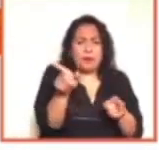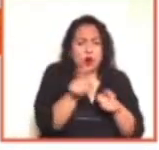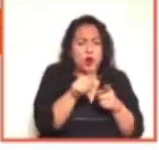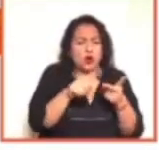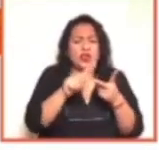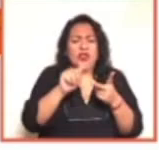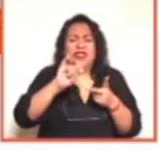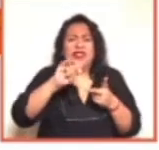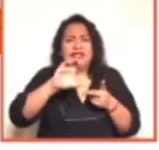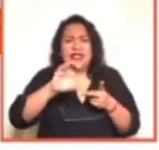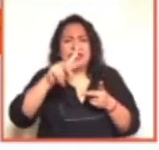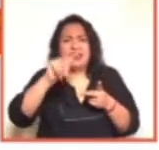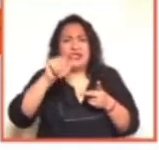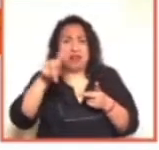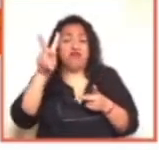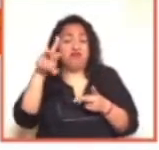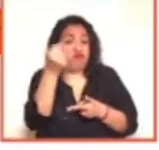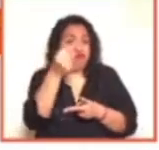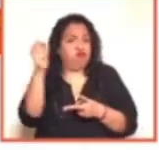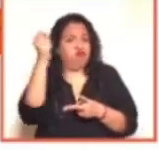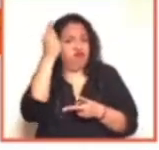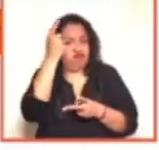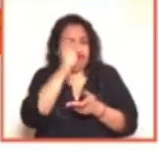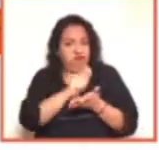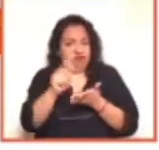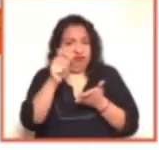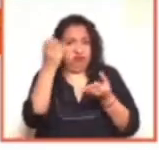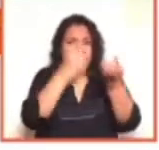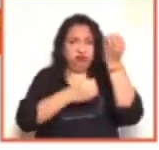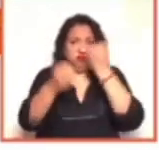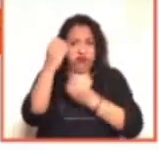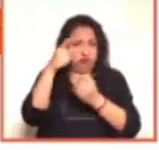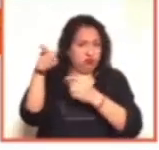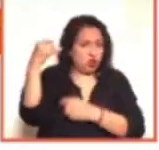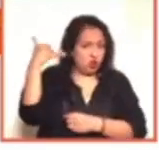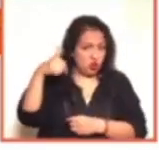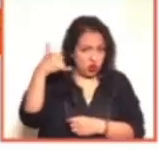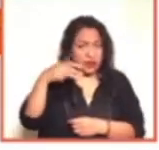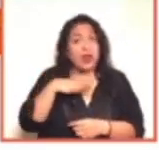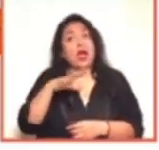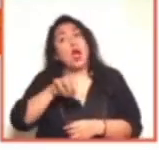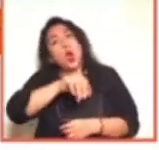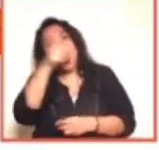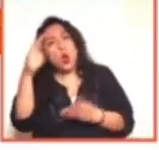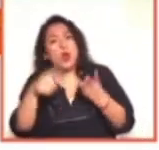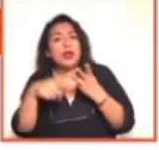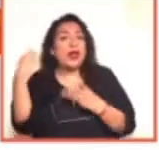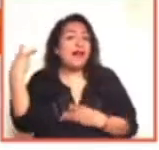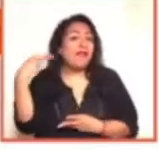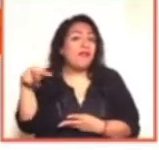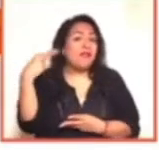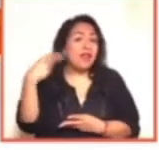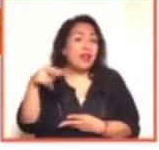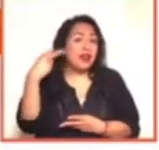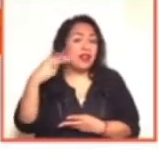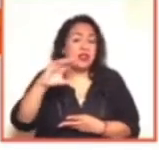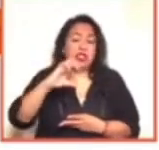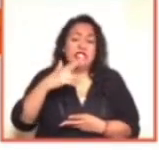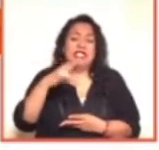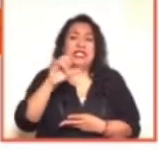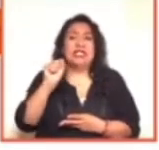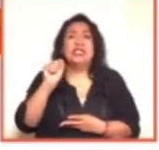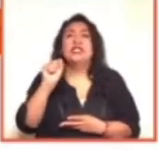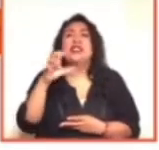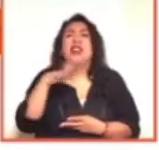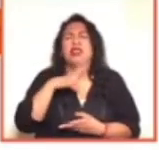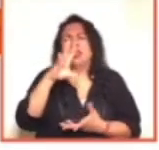por muy buenos creadores también de la península. Hay otra obra de Veracruz que es Cherry Sour y la tragedia de